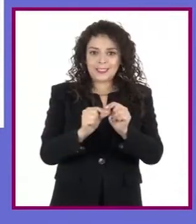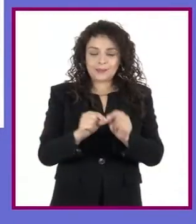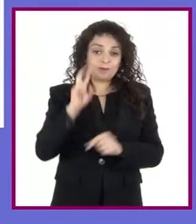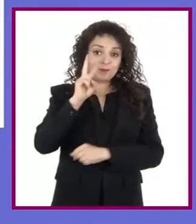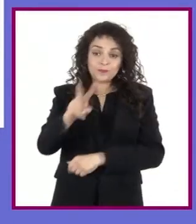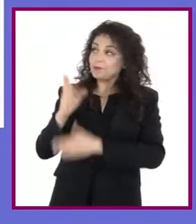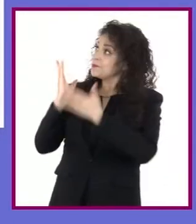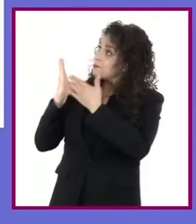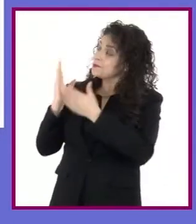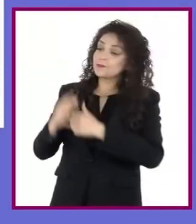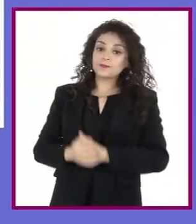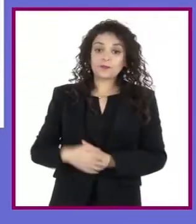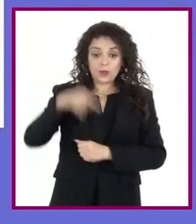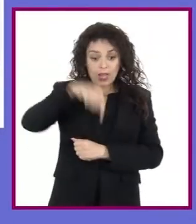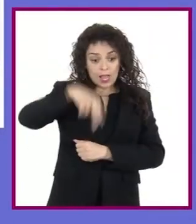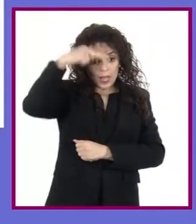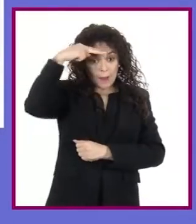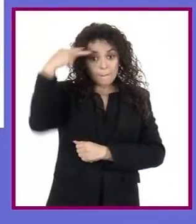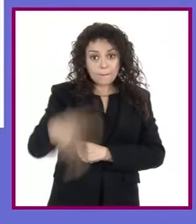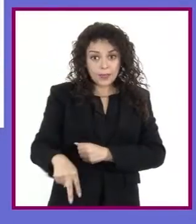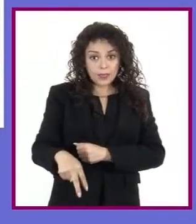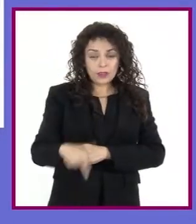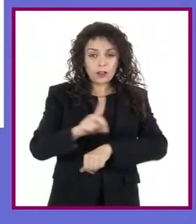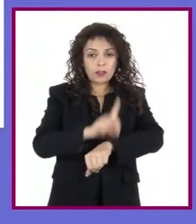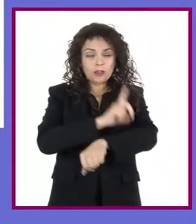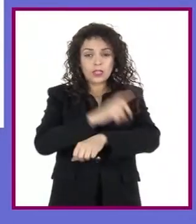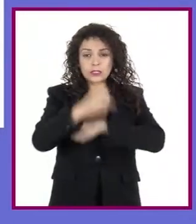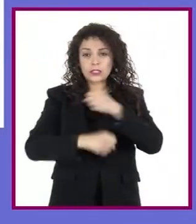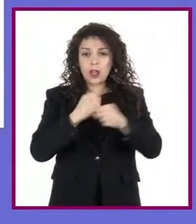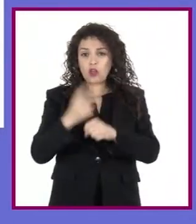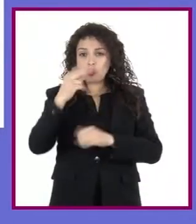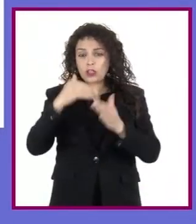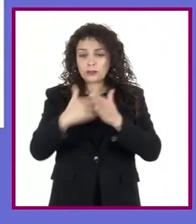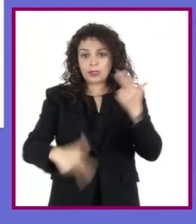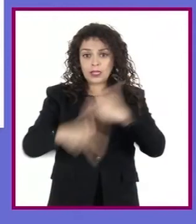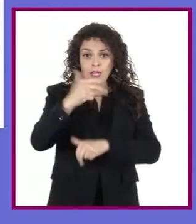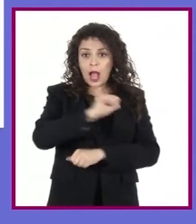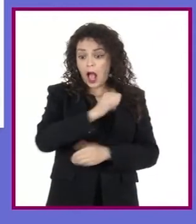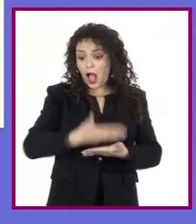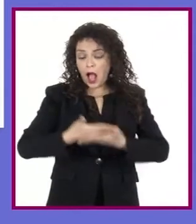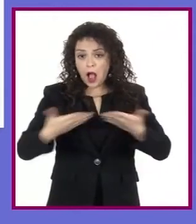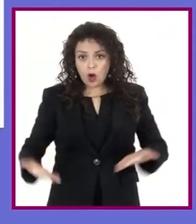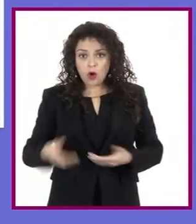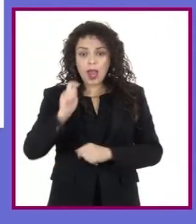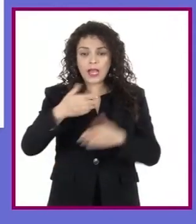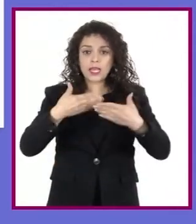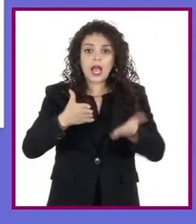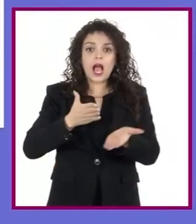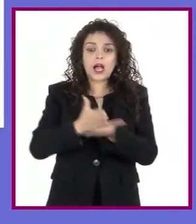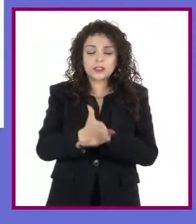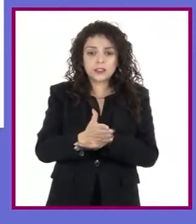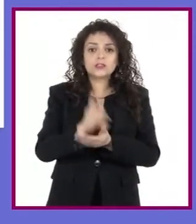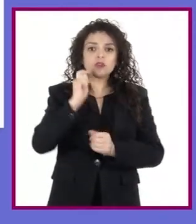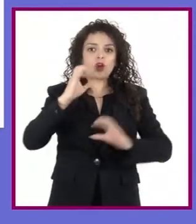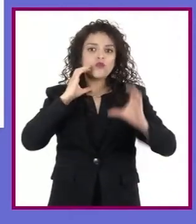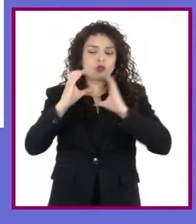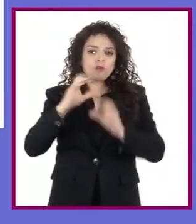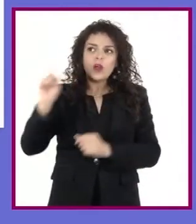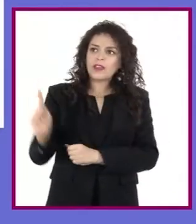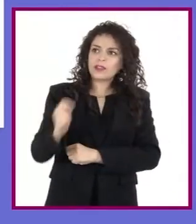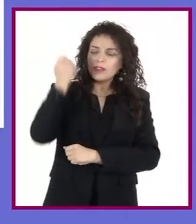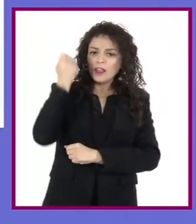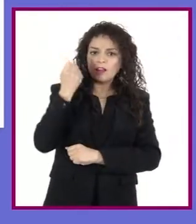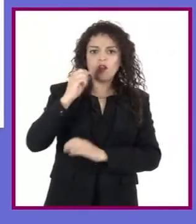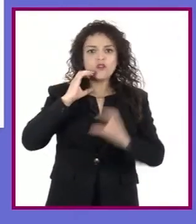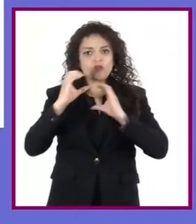En México, a partir del año 2013, el acceso a los medios de comunicación y las tecnologías de la información y